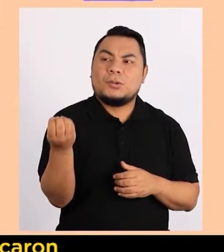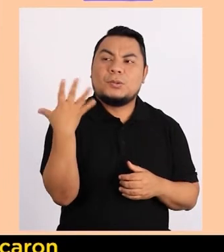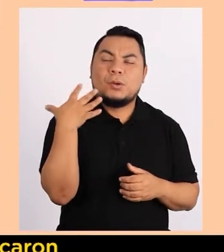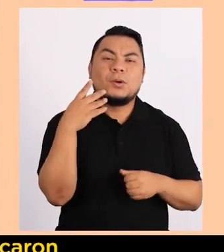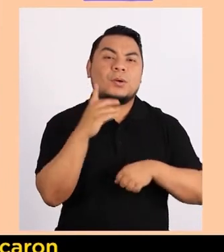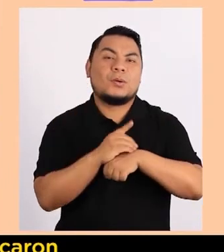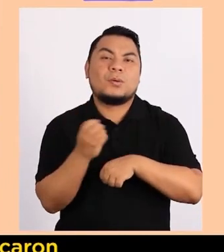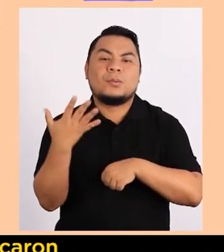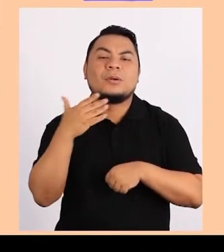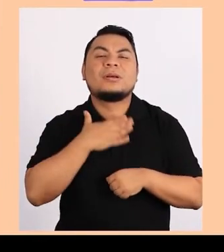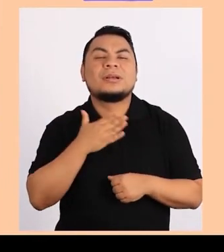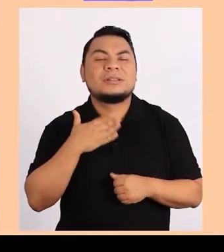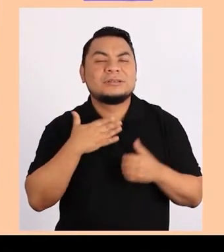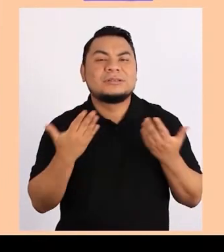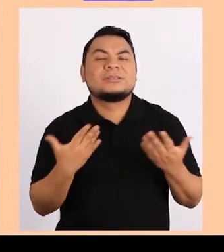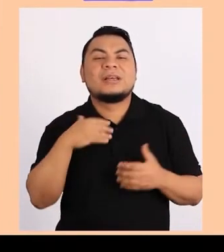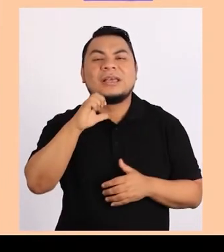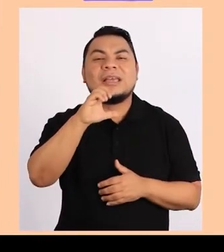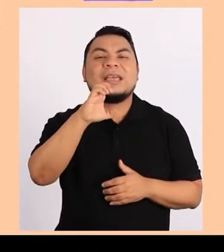me diagnosticaron